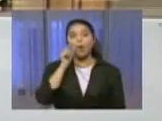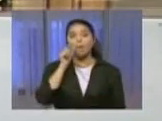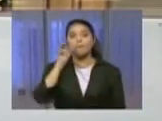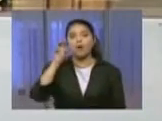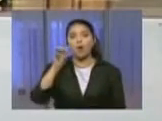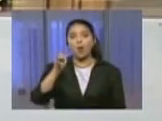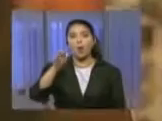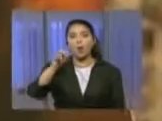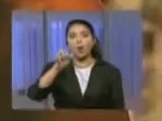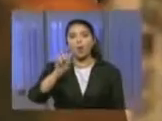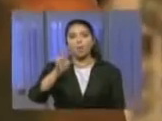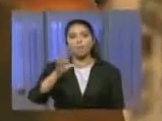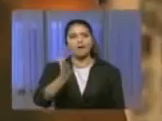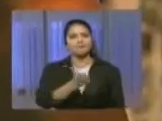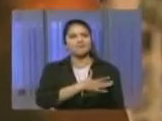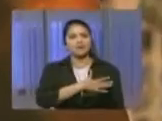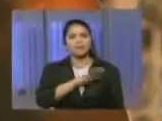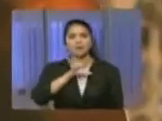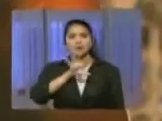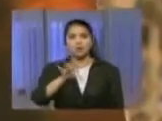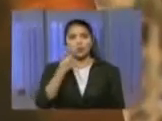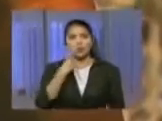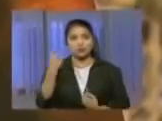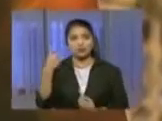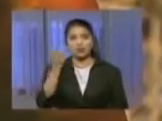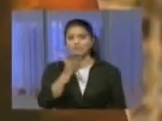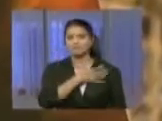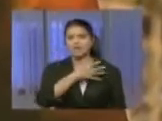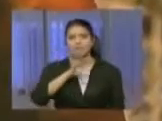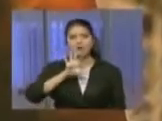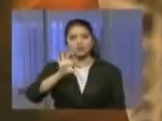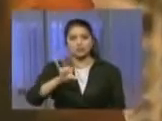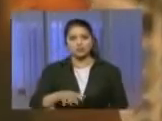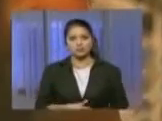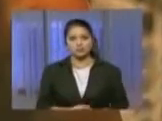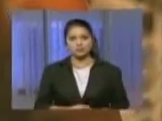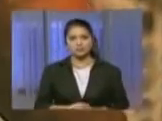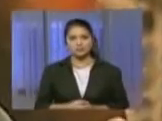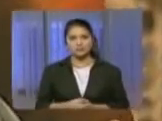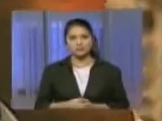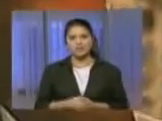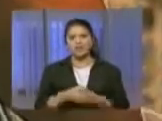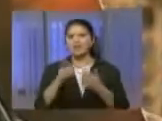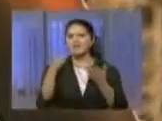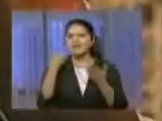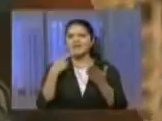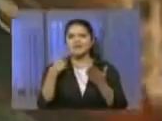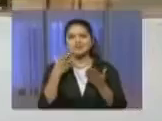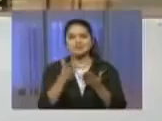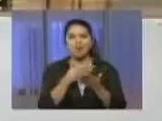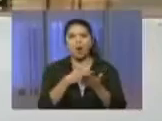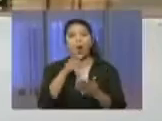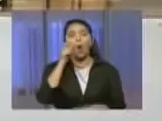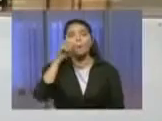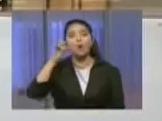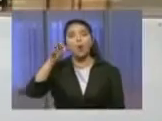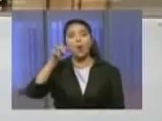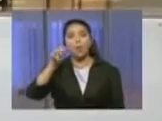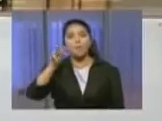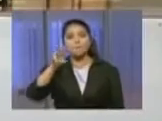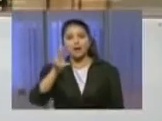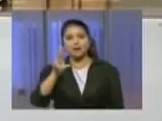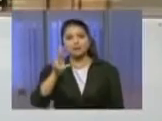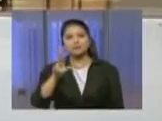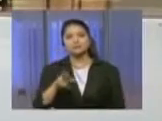patriota Mira el patriota Este es un conjunto de revistas que Omar Cruz está